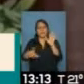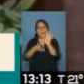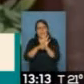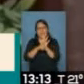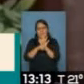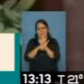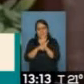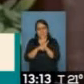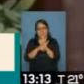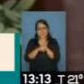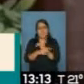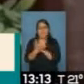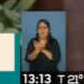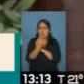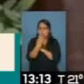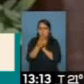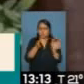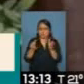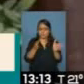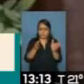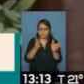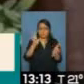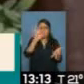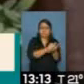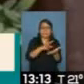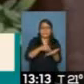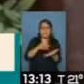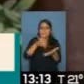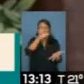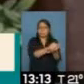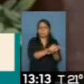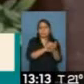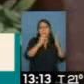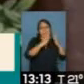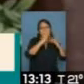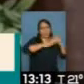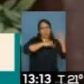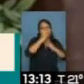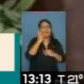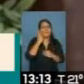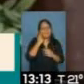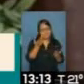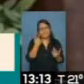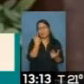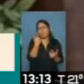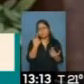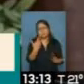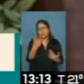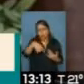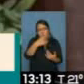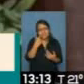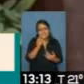expresa dos sistemas de adjudicación para vivienda, que todos conocemos cómo es, pero